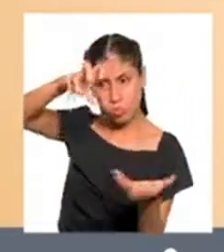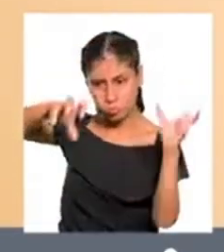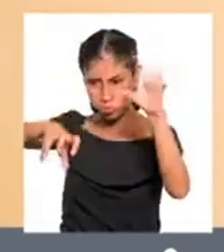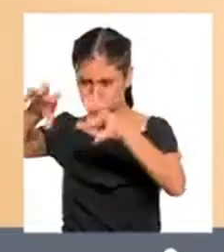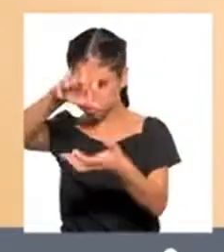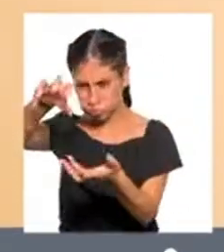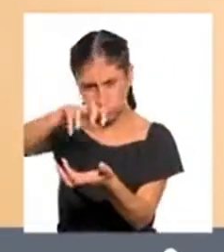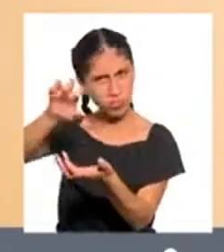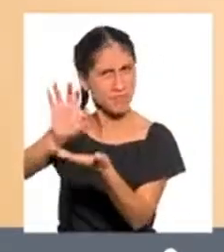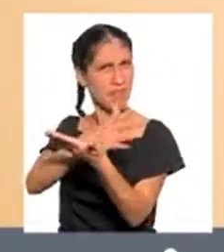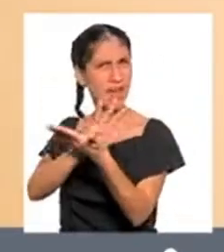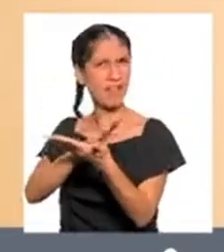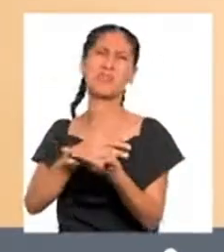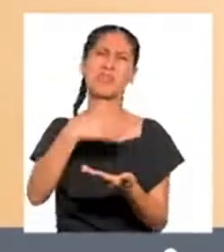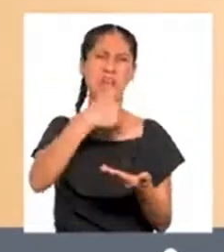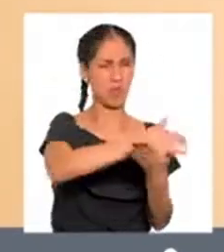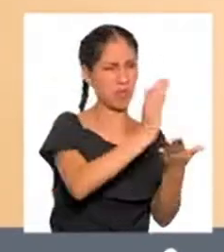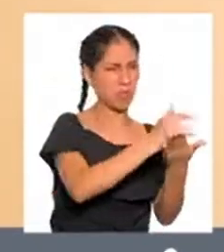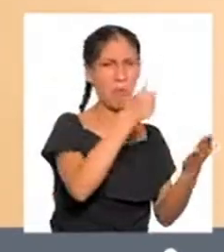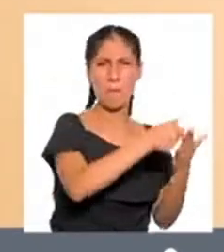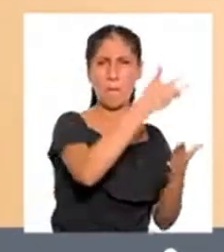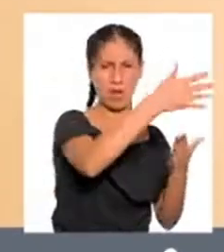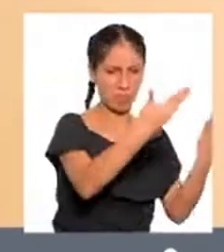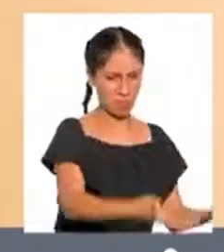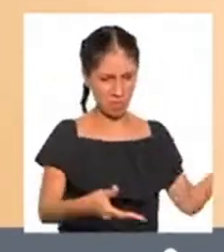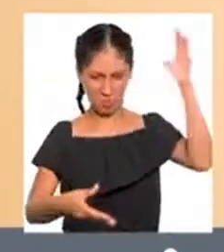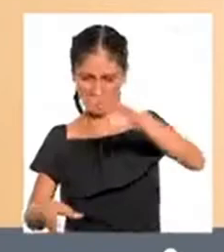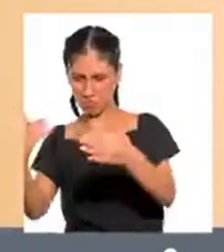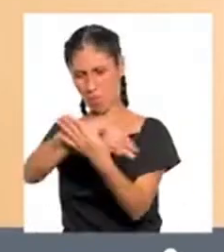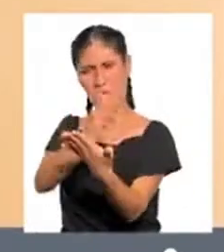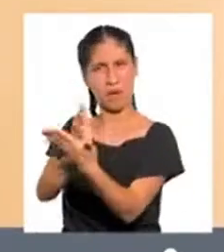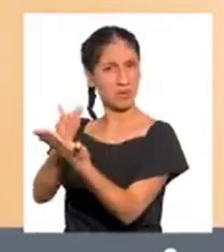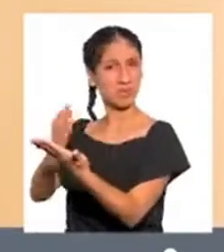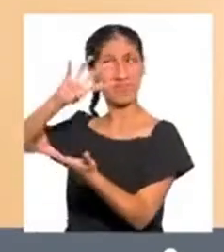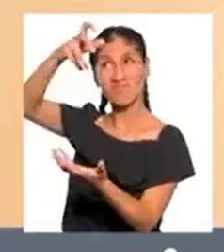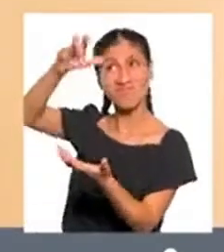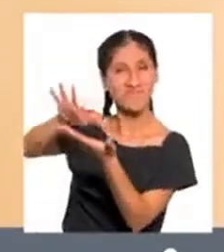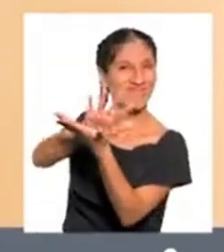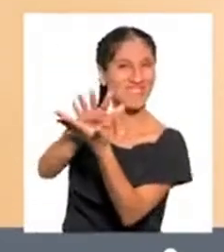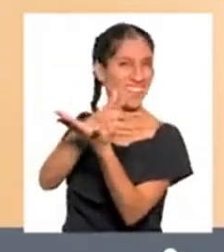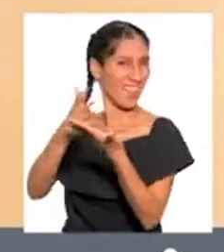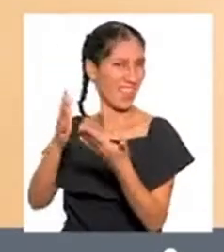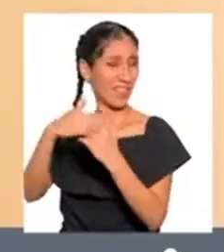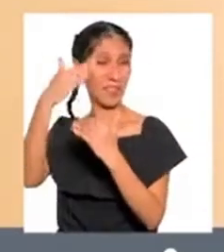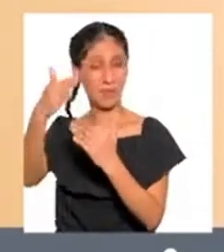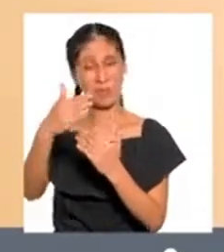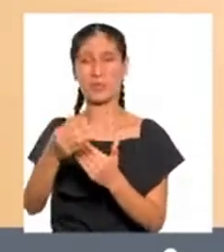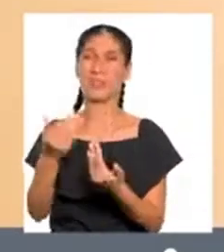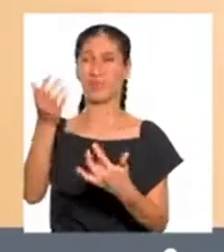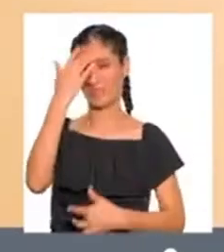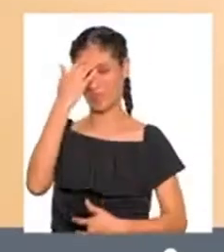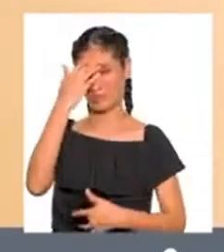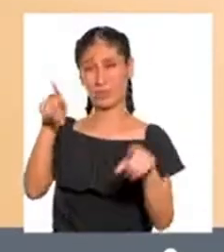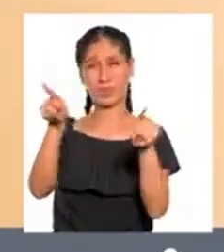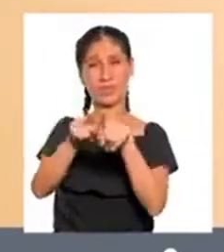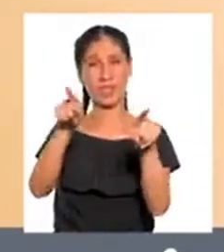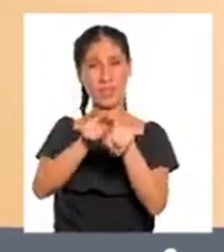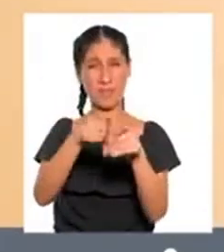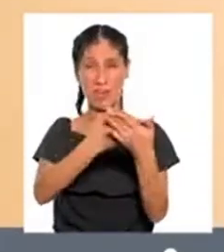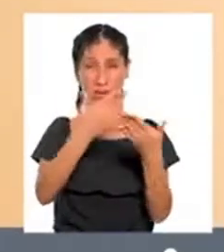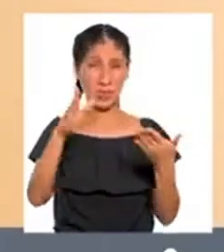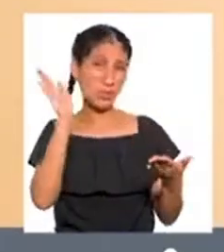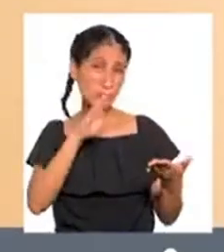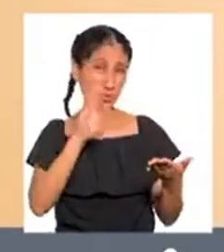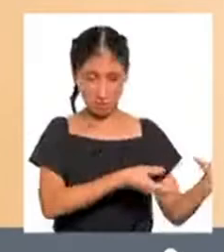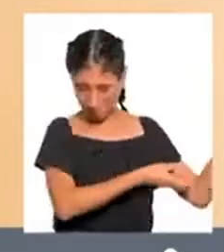ante el problema de limitado acceso al servicio de alcantarillado y recojo de basura, esta era desechada en las vías